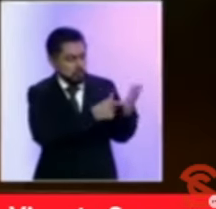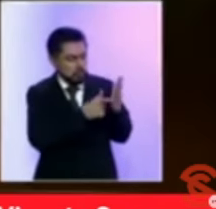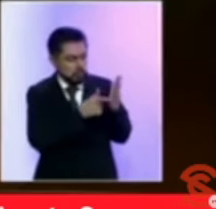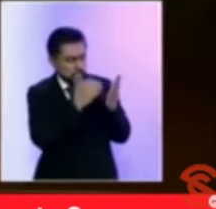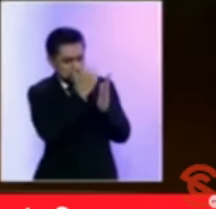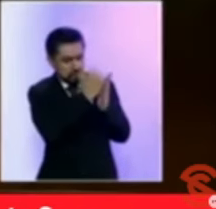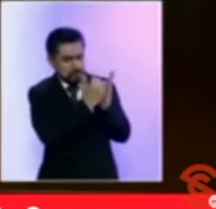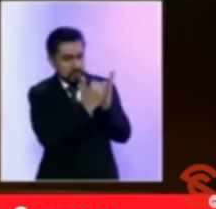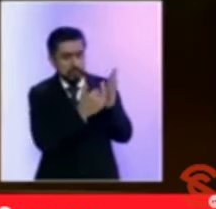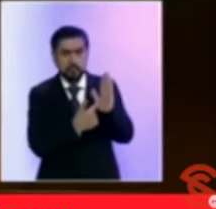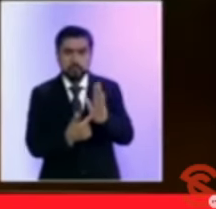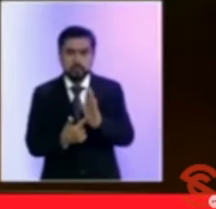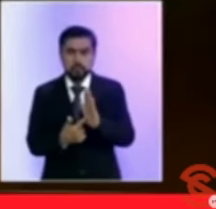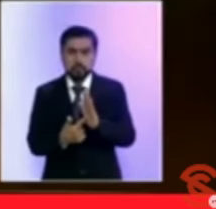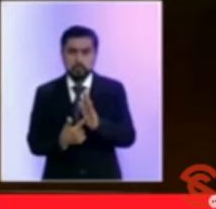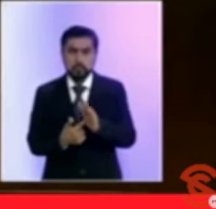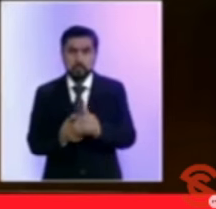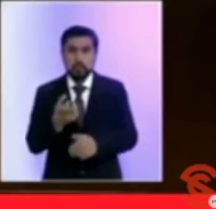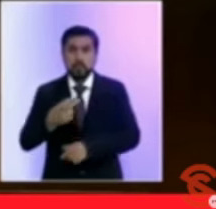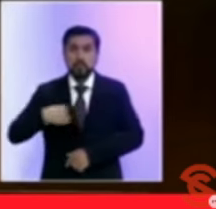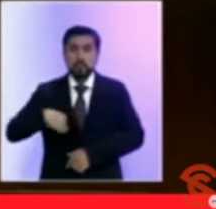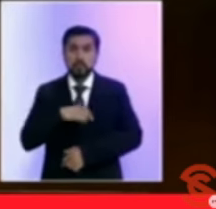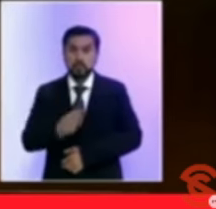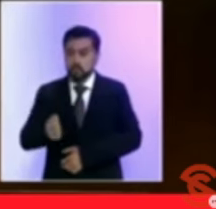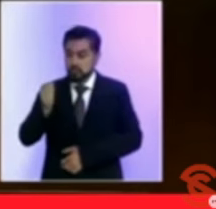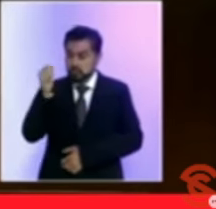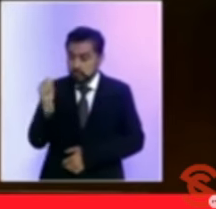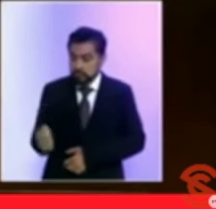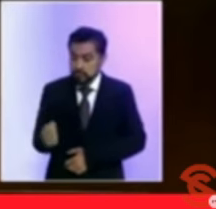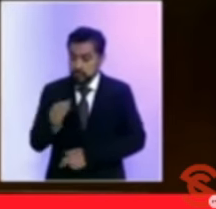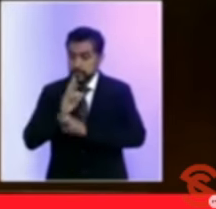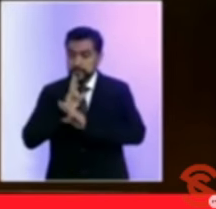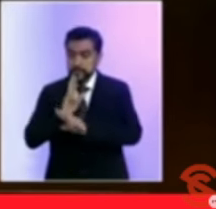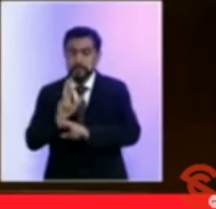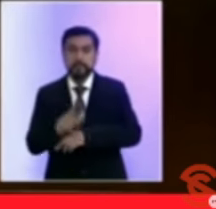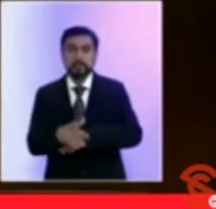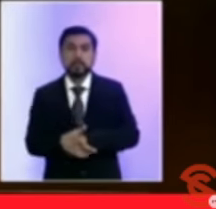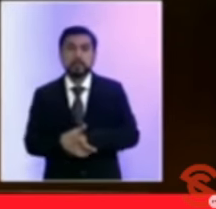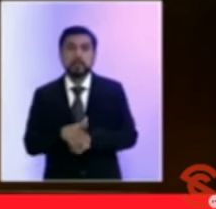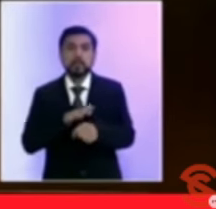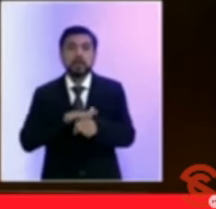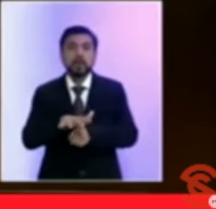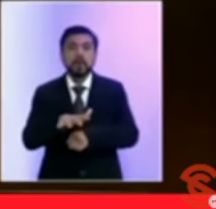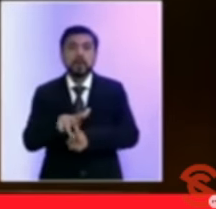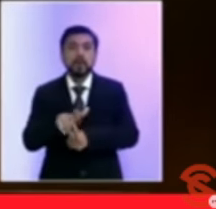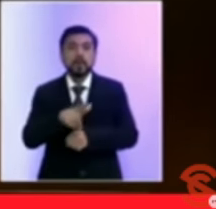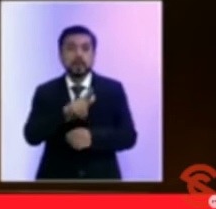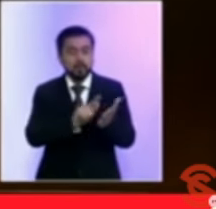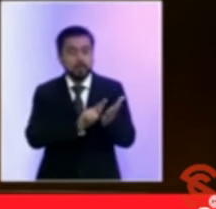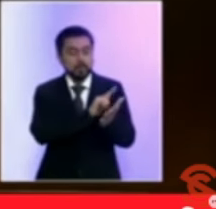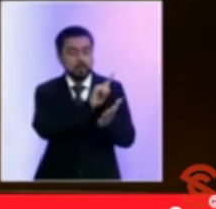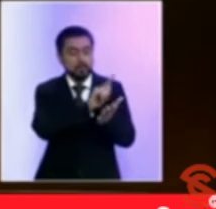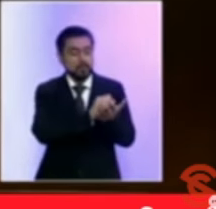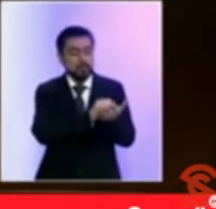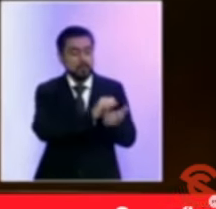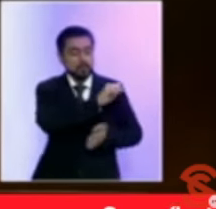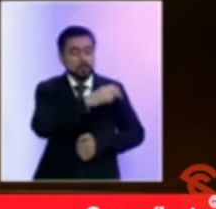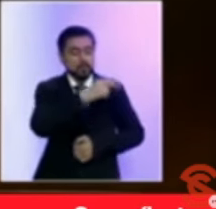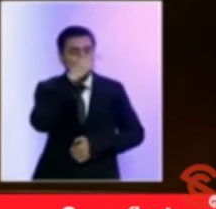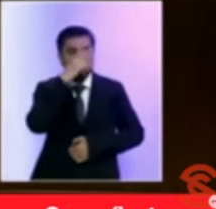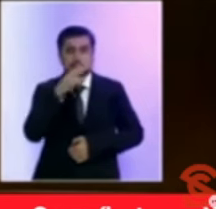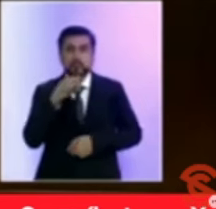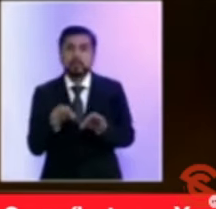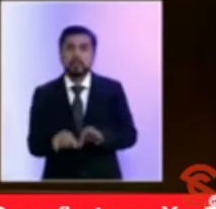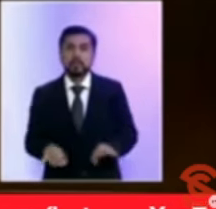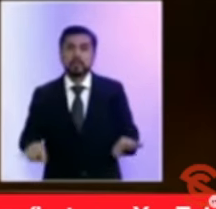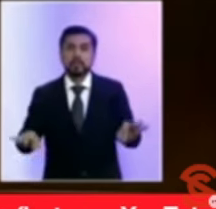señalamiento nuestr sentencias se basaron exclusivamente en la constitución y sus principios los